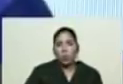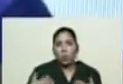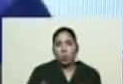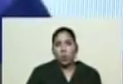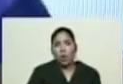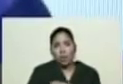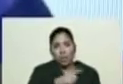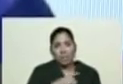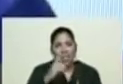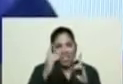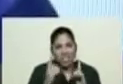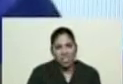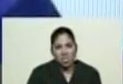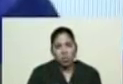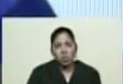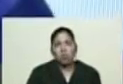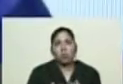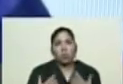medidas creativas,